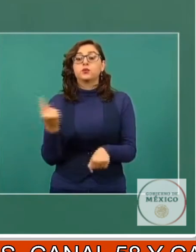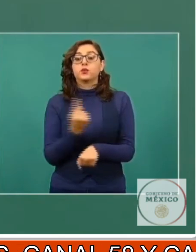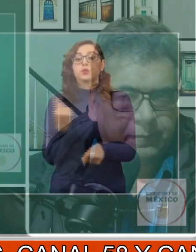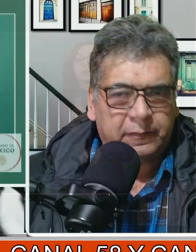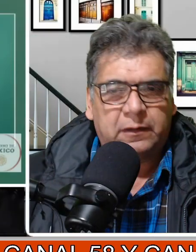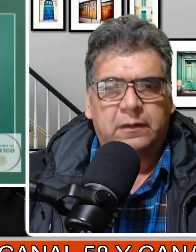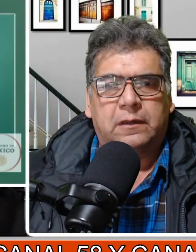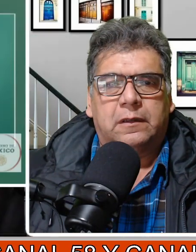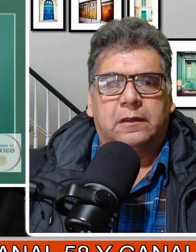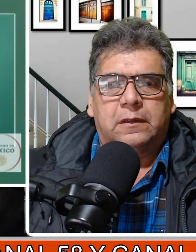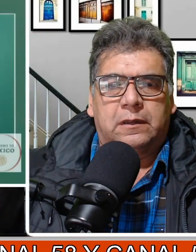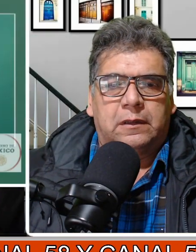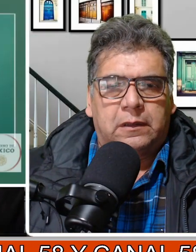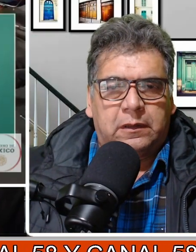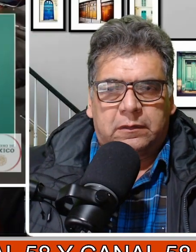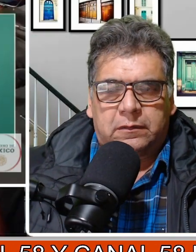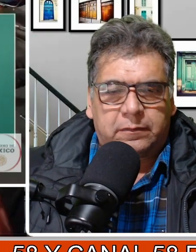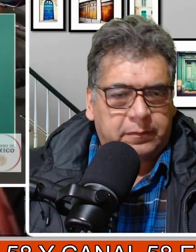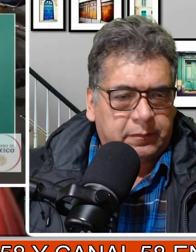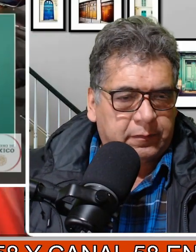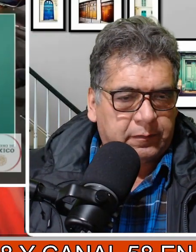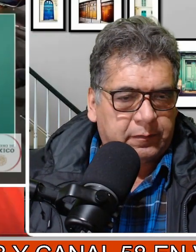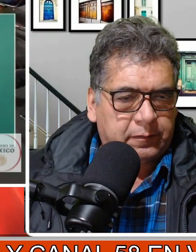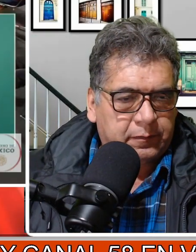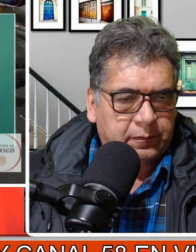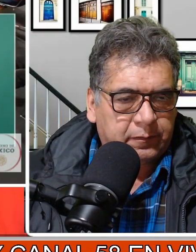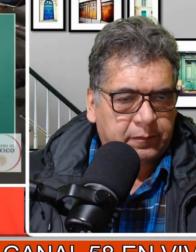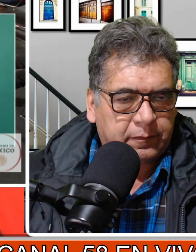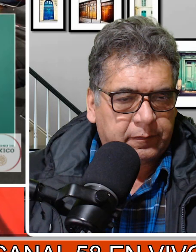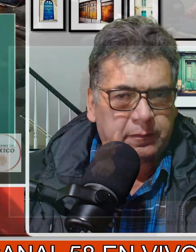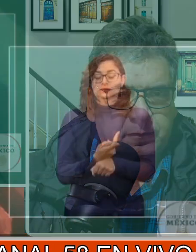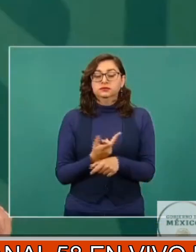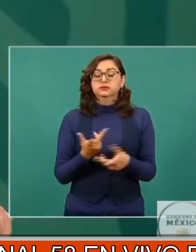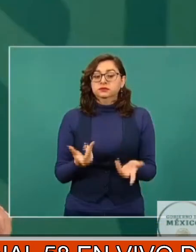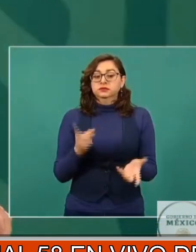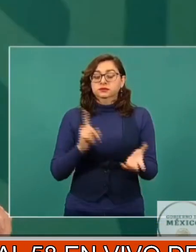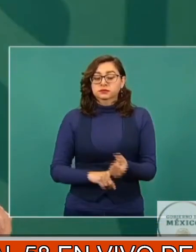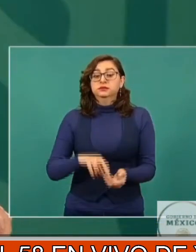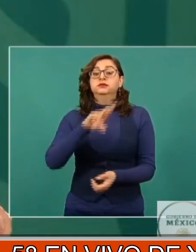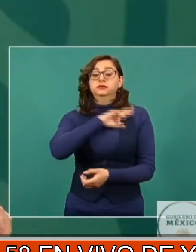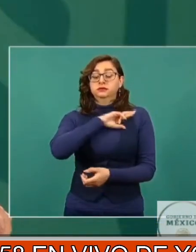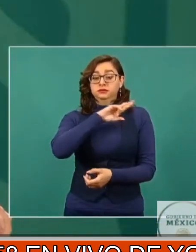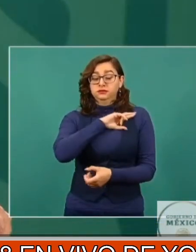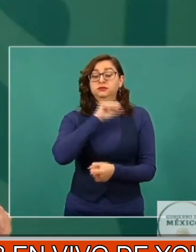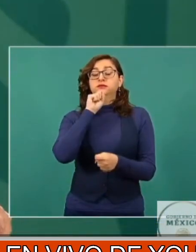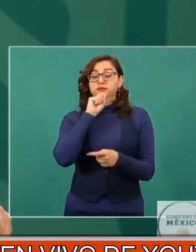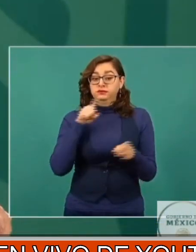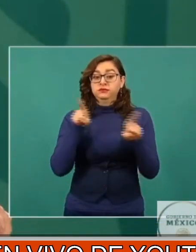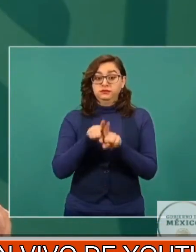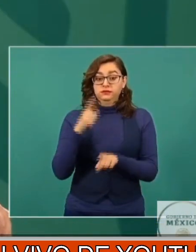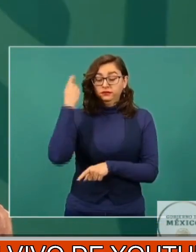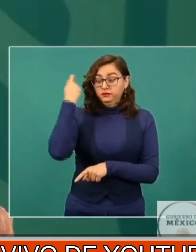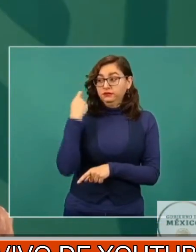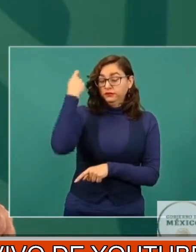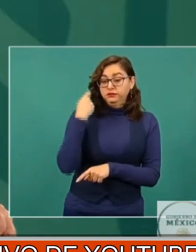no significaría, no solo para el sector privado, sino para las